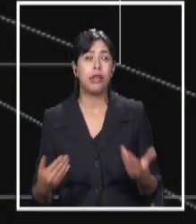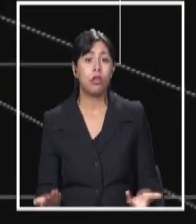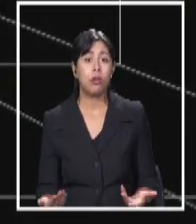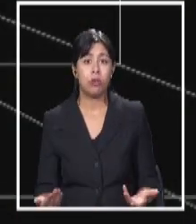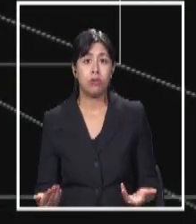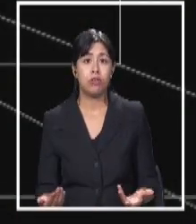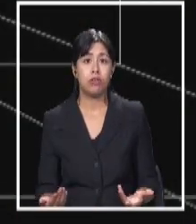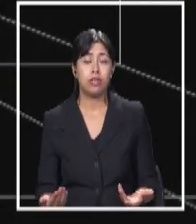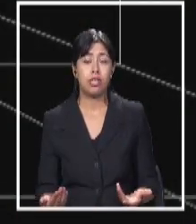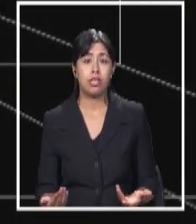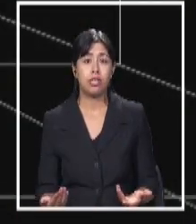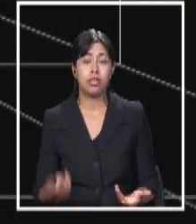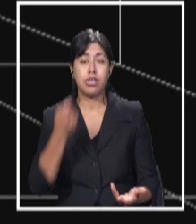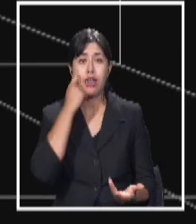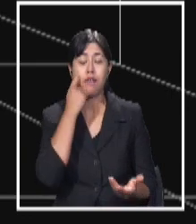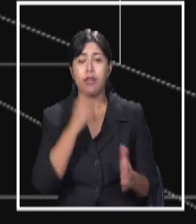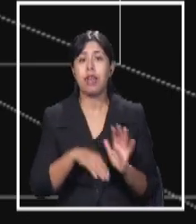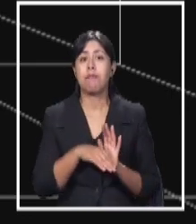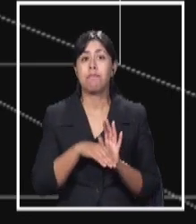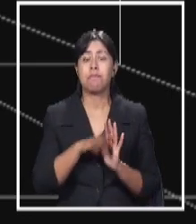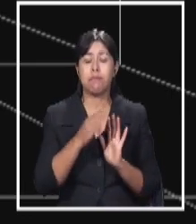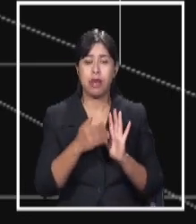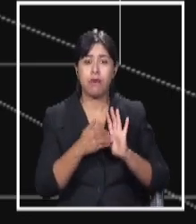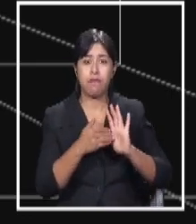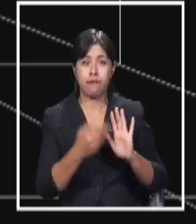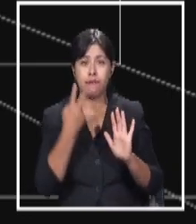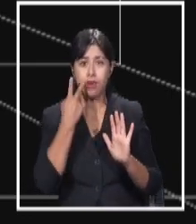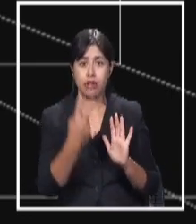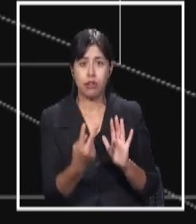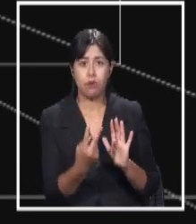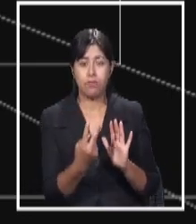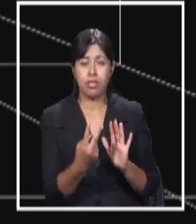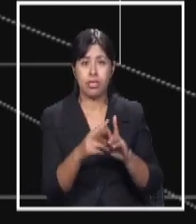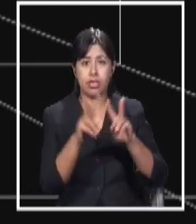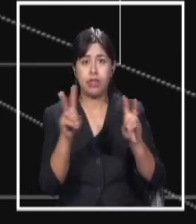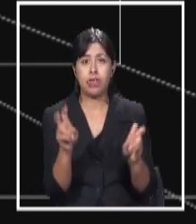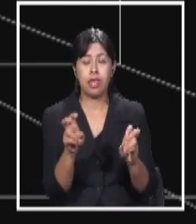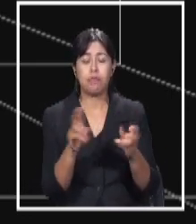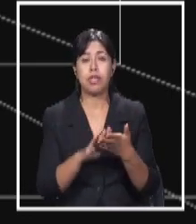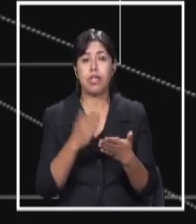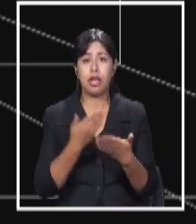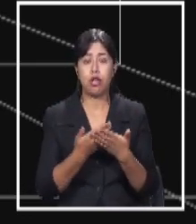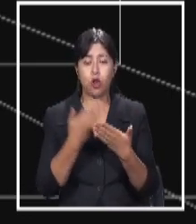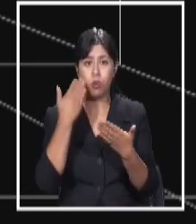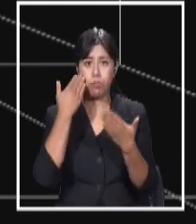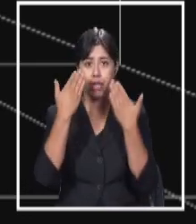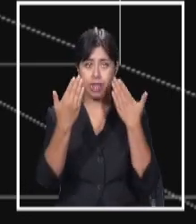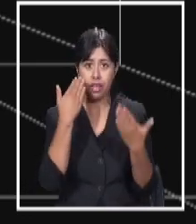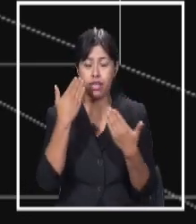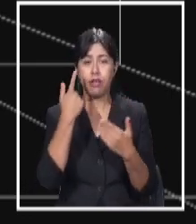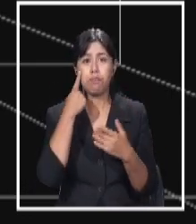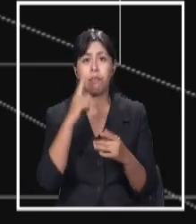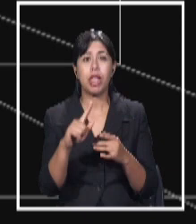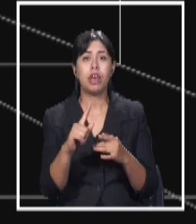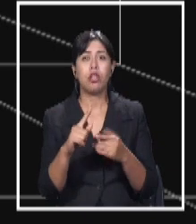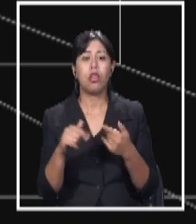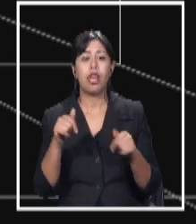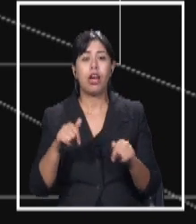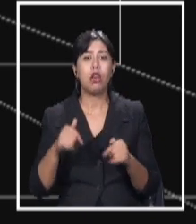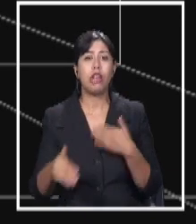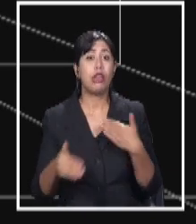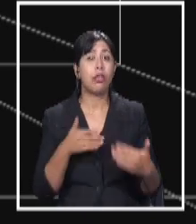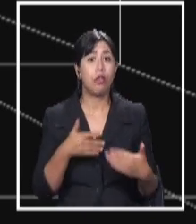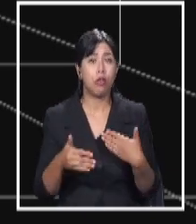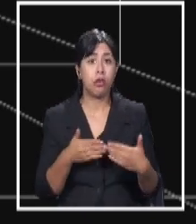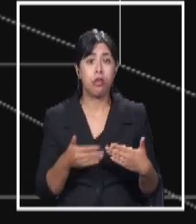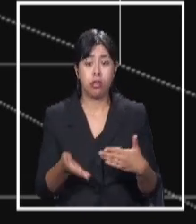Entonces, tenemos mayor visibilidad del tema de la salud mental. Pero, ¿dónde estamos ahora? ¿Y estamos